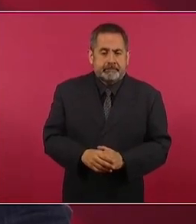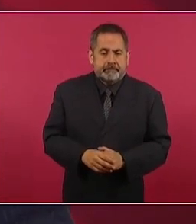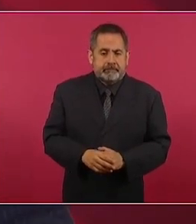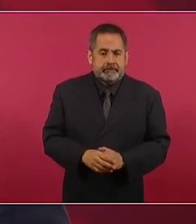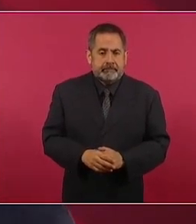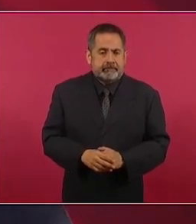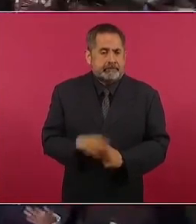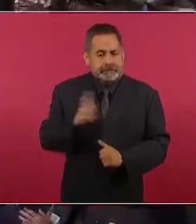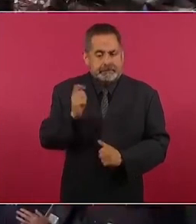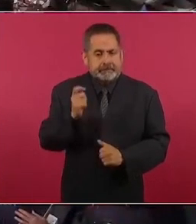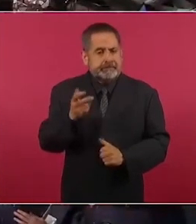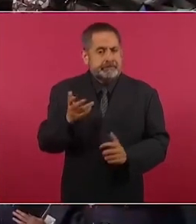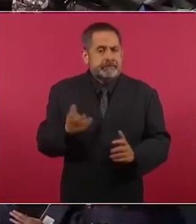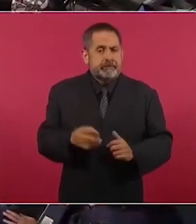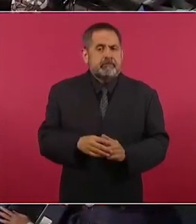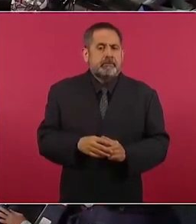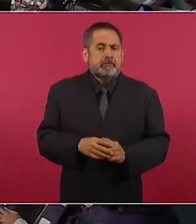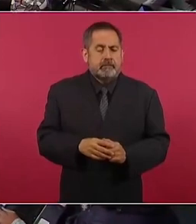Entonces,